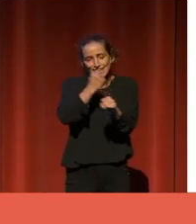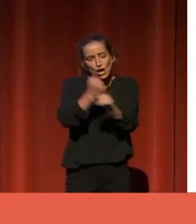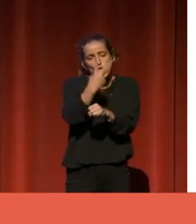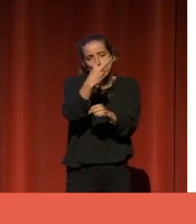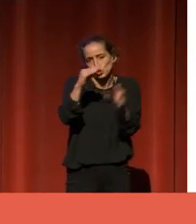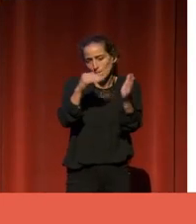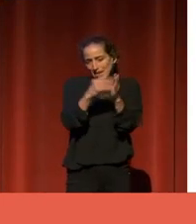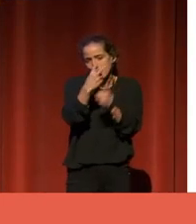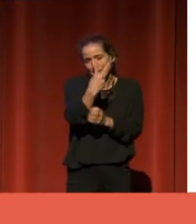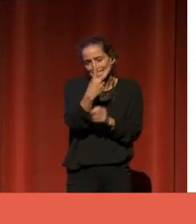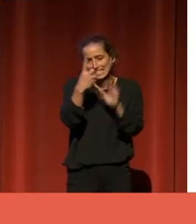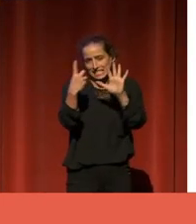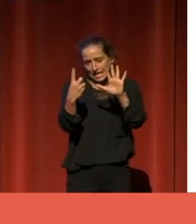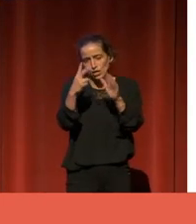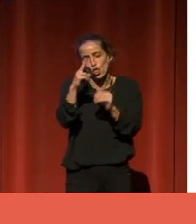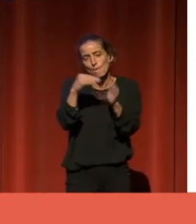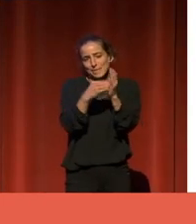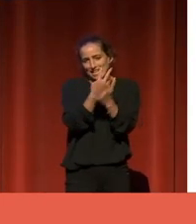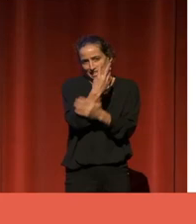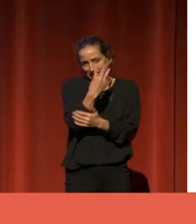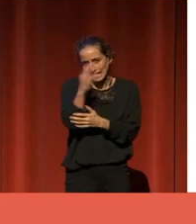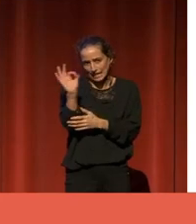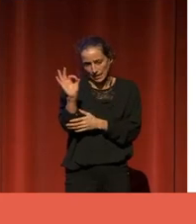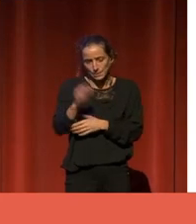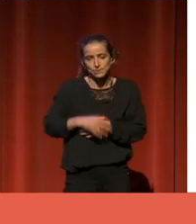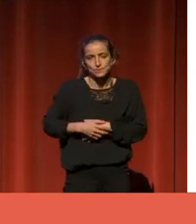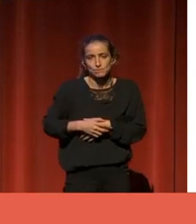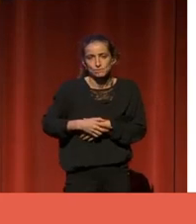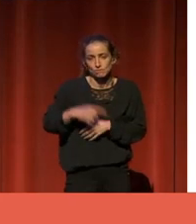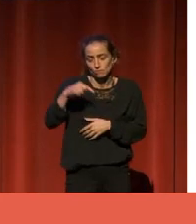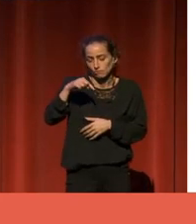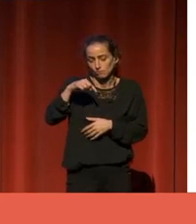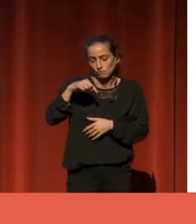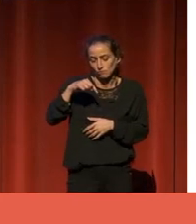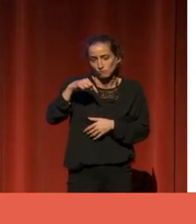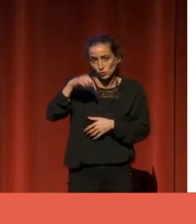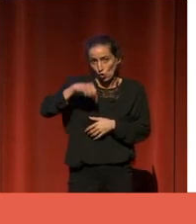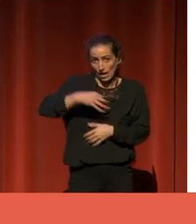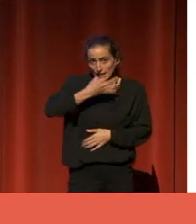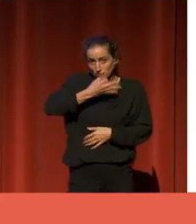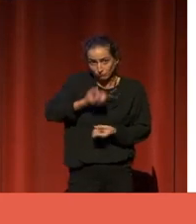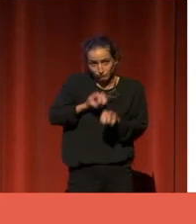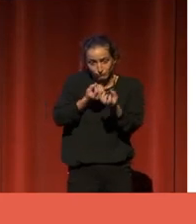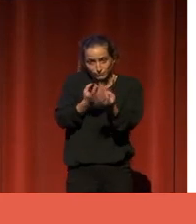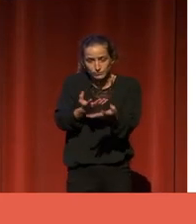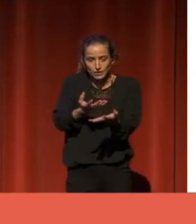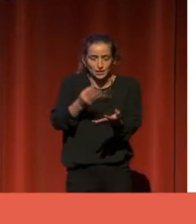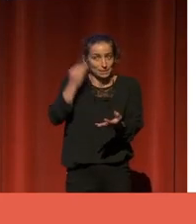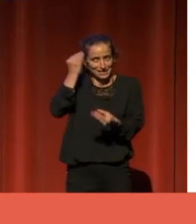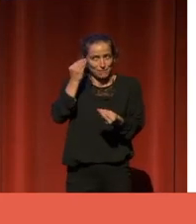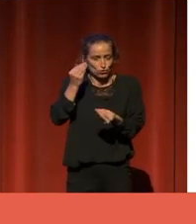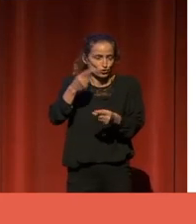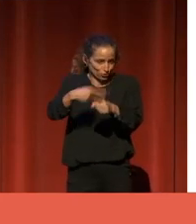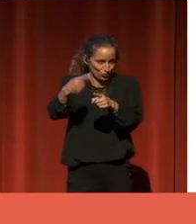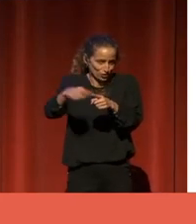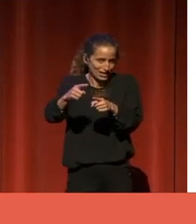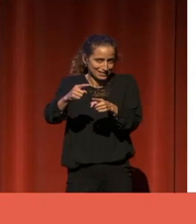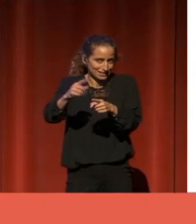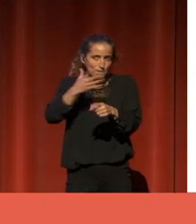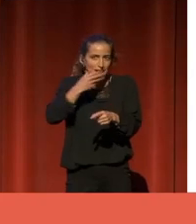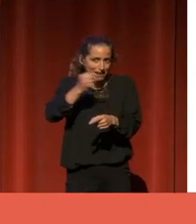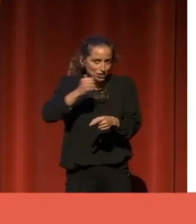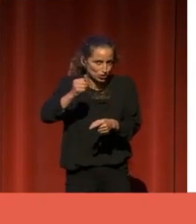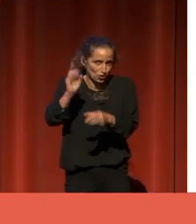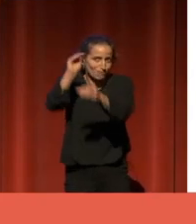2030 y yo ya he dicho lo que nosotros pensamos que sería maravilloso si estuviera allí Así que esto es